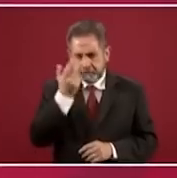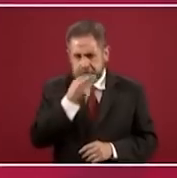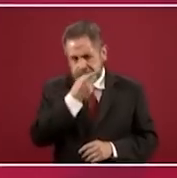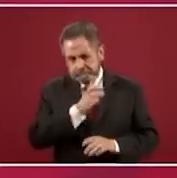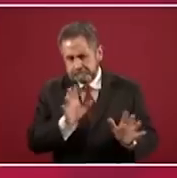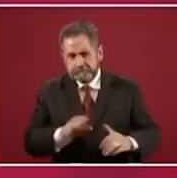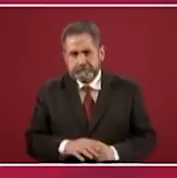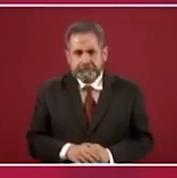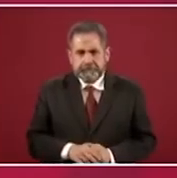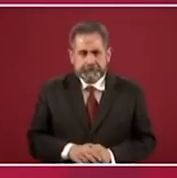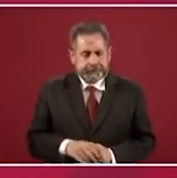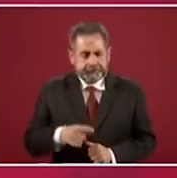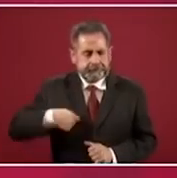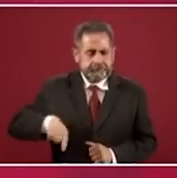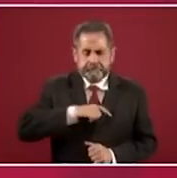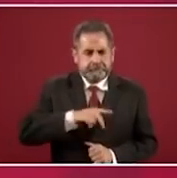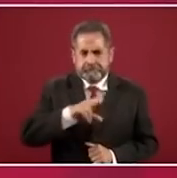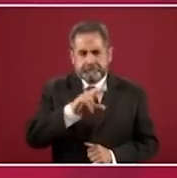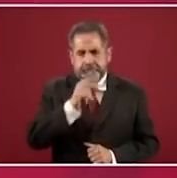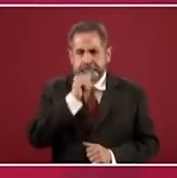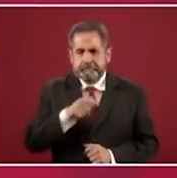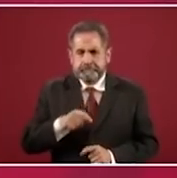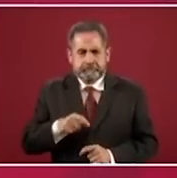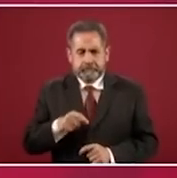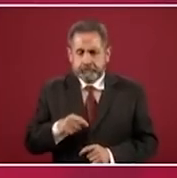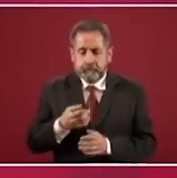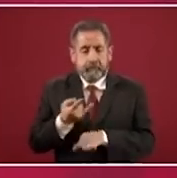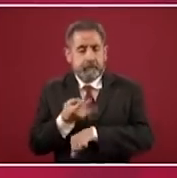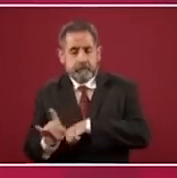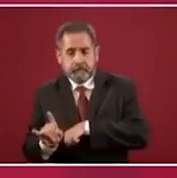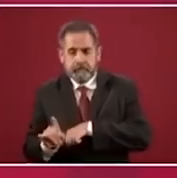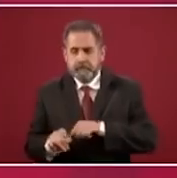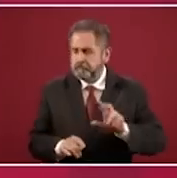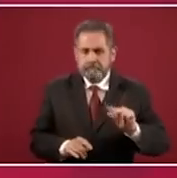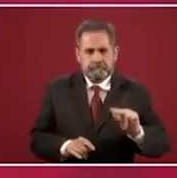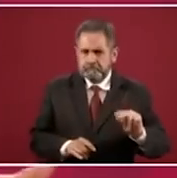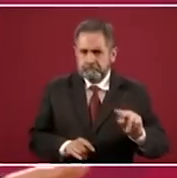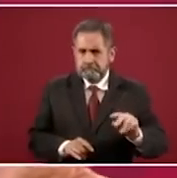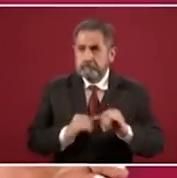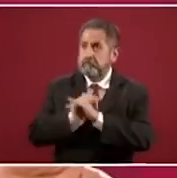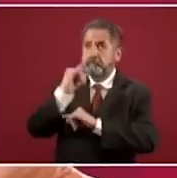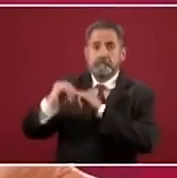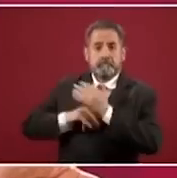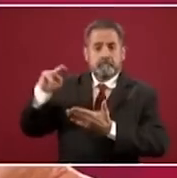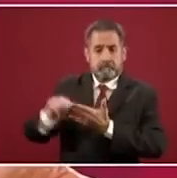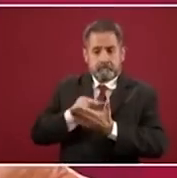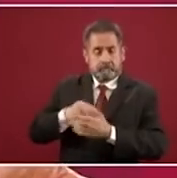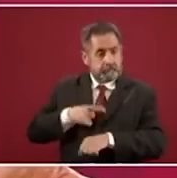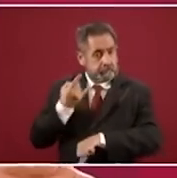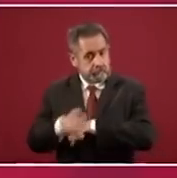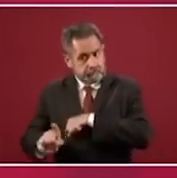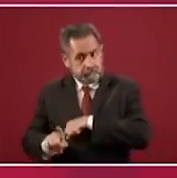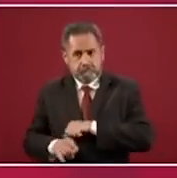esto, de que no podemos nosotros incumplir un tratado internacional. Imagínense,